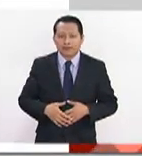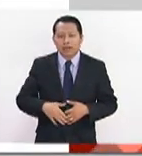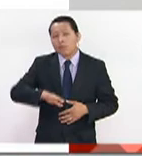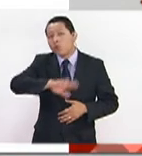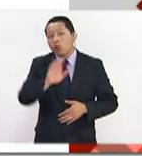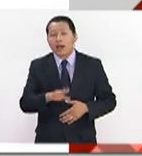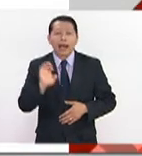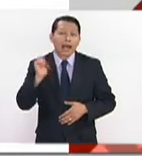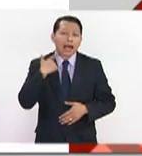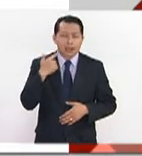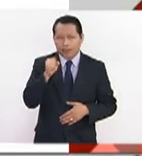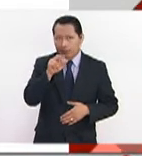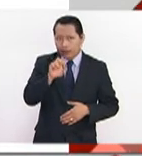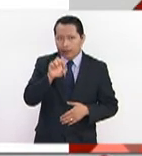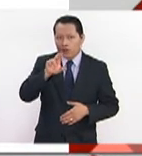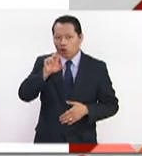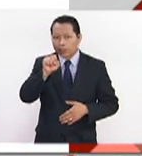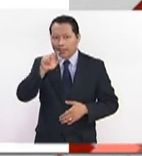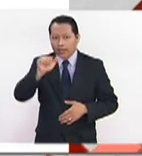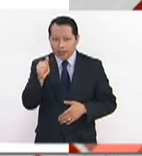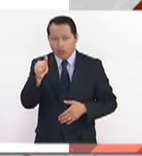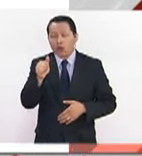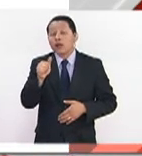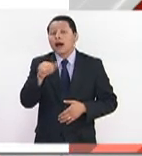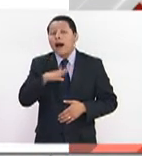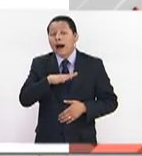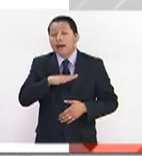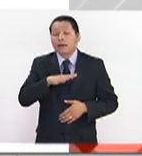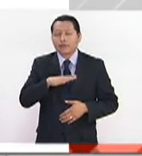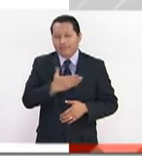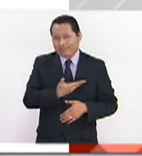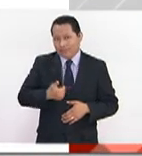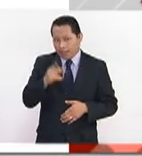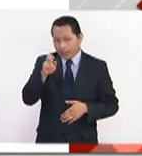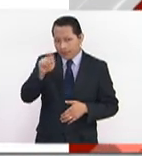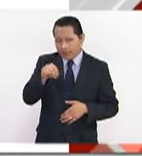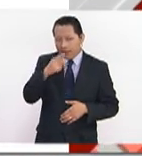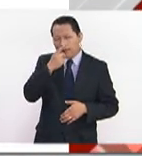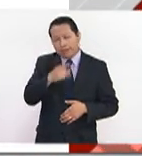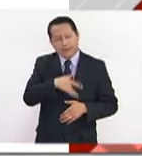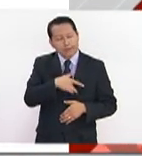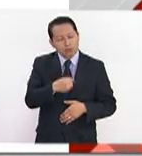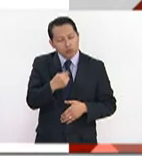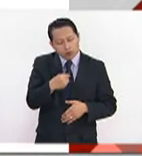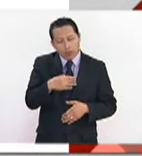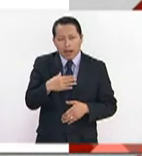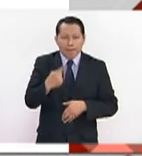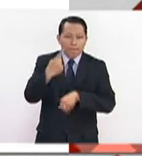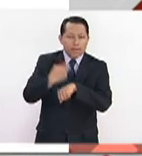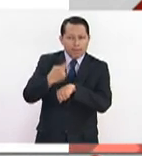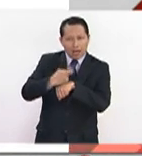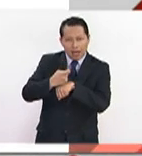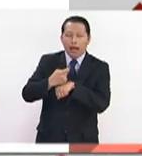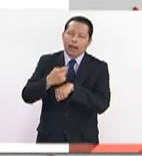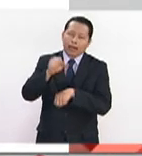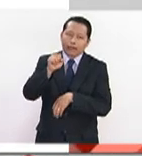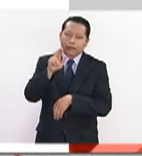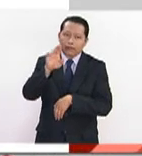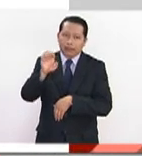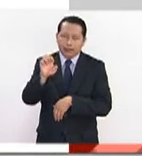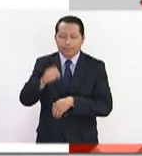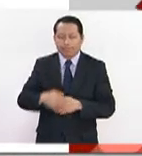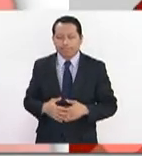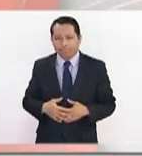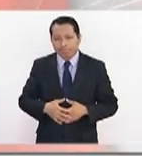Fallece la ex canciller Rosario Green. El presidente Enrique Peña Nieto lamentó el deceso de la primera secretaria de Relaciones